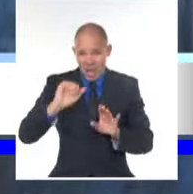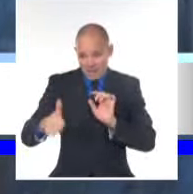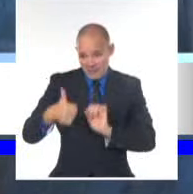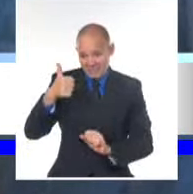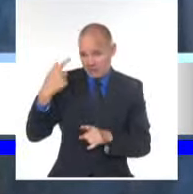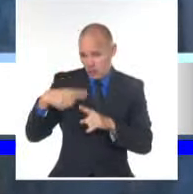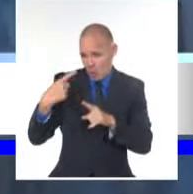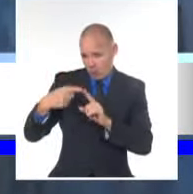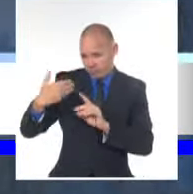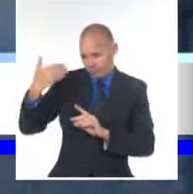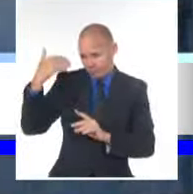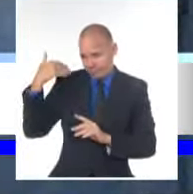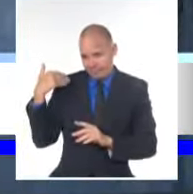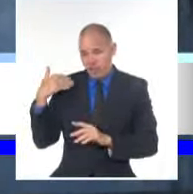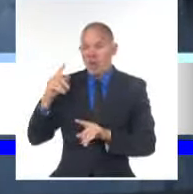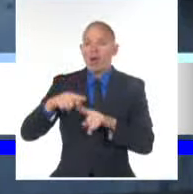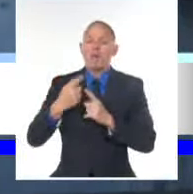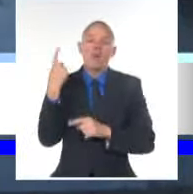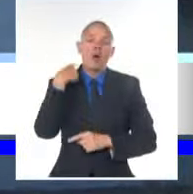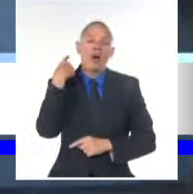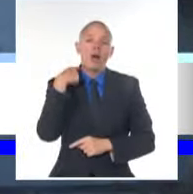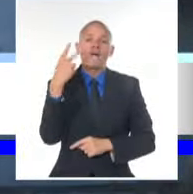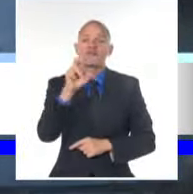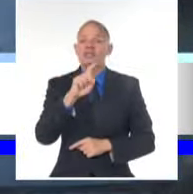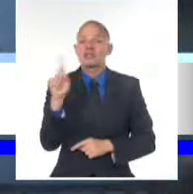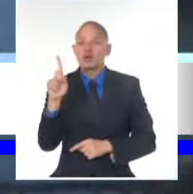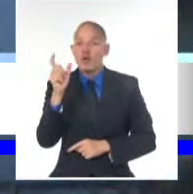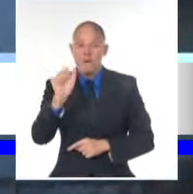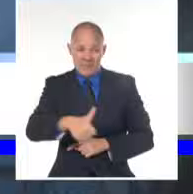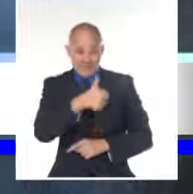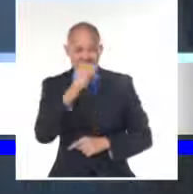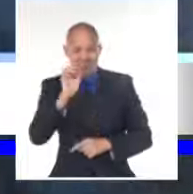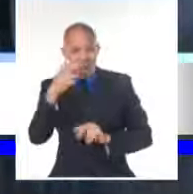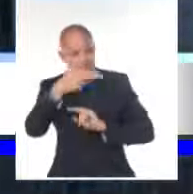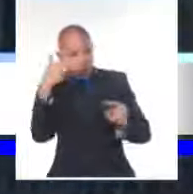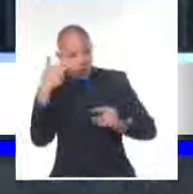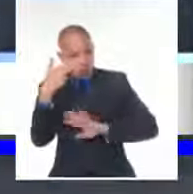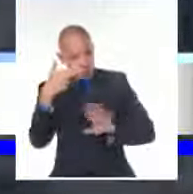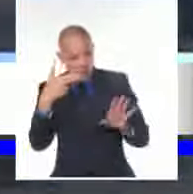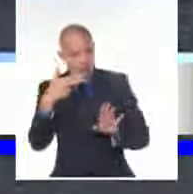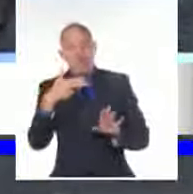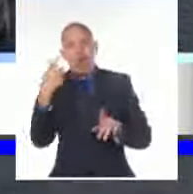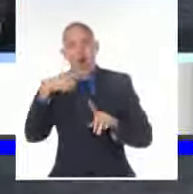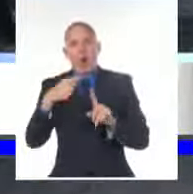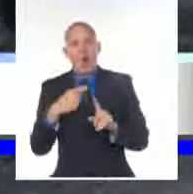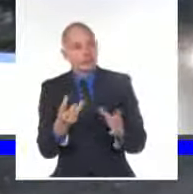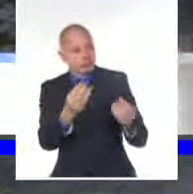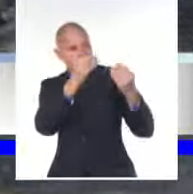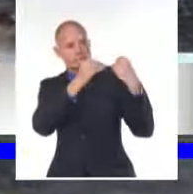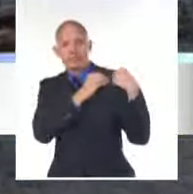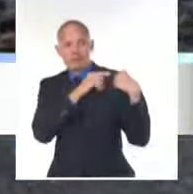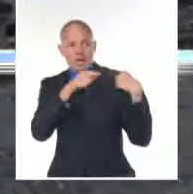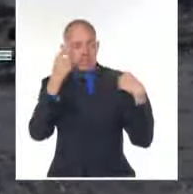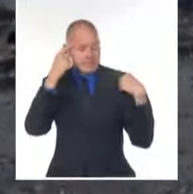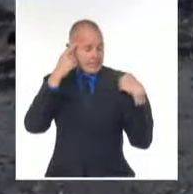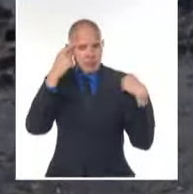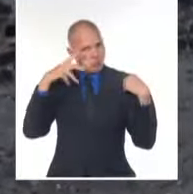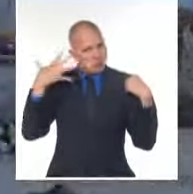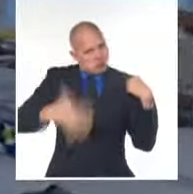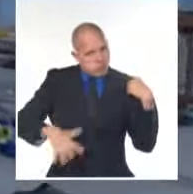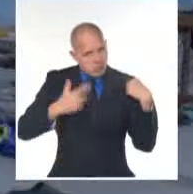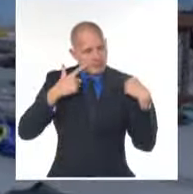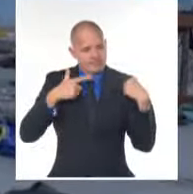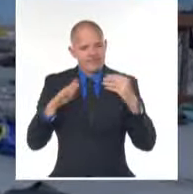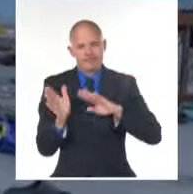presidente Jovenel Moïse en julio de 2021. A la incertidumbre política se suma el deterioro de la situación de seguridad por el cada vez